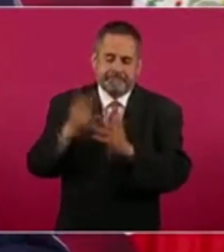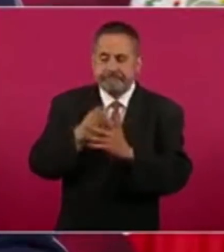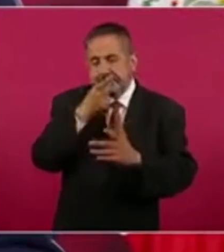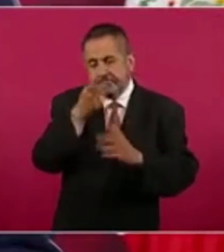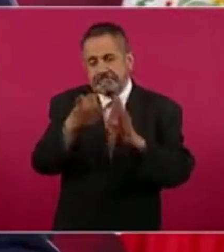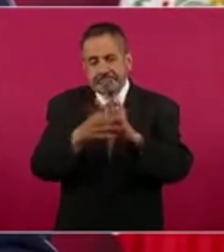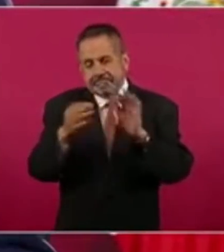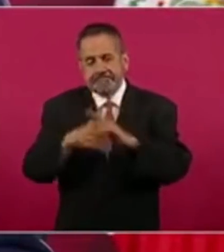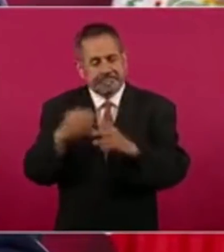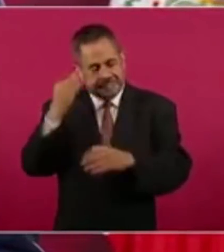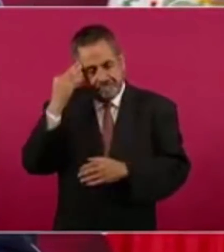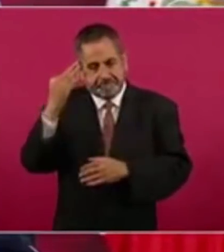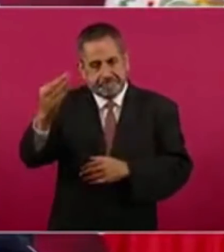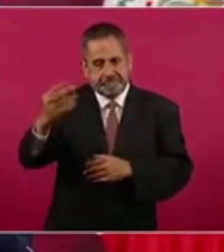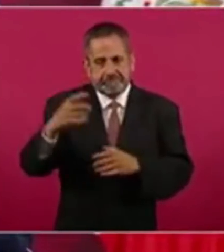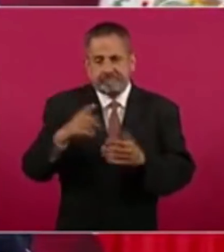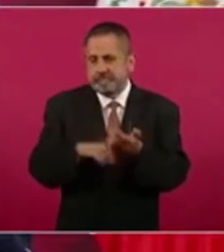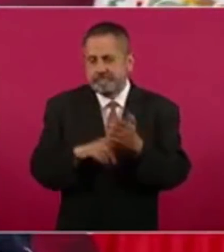Aquí lo